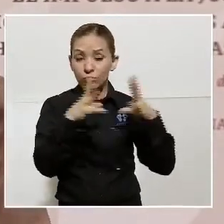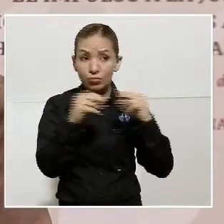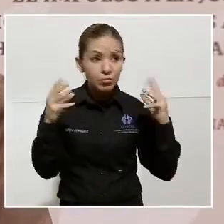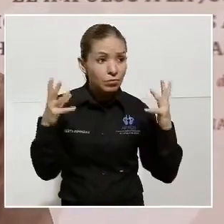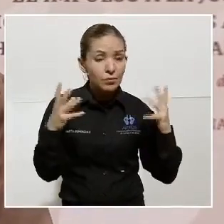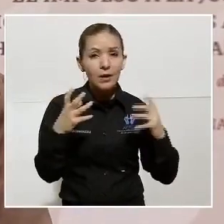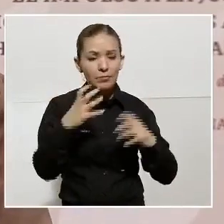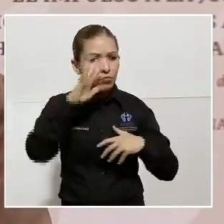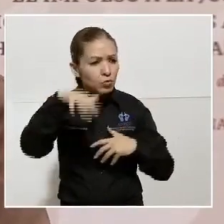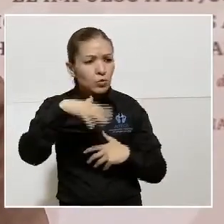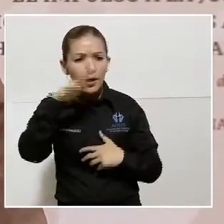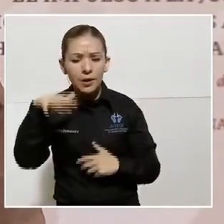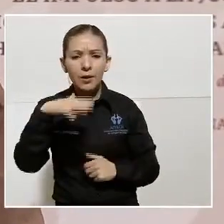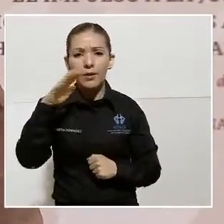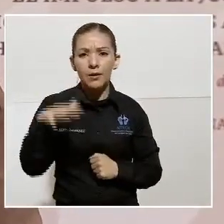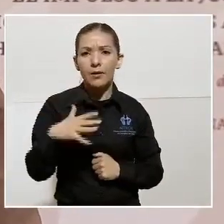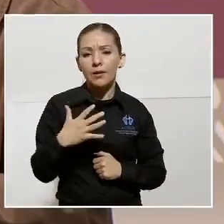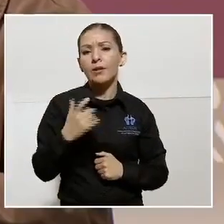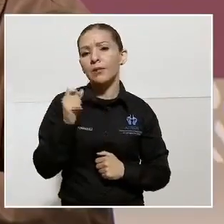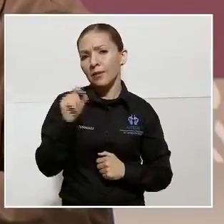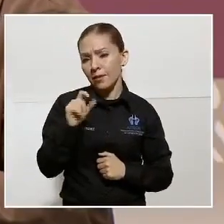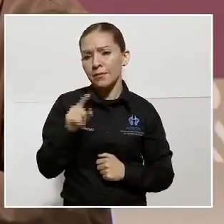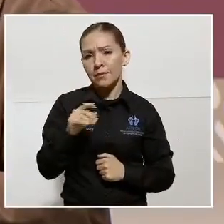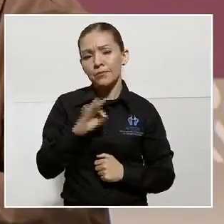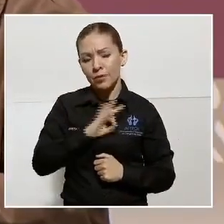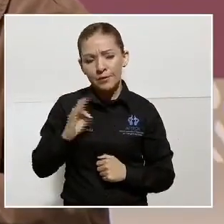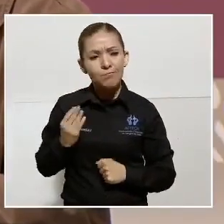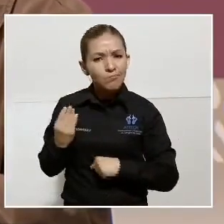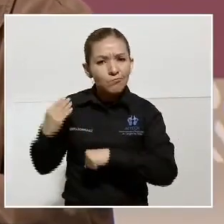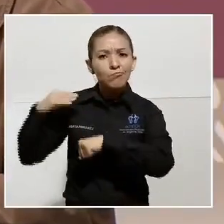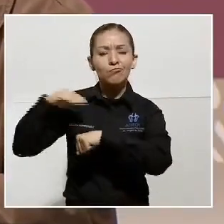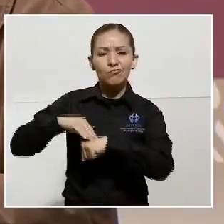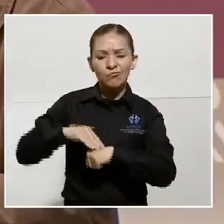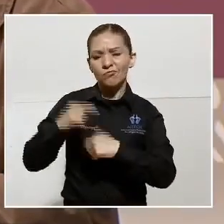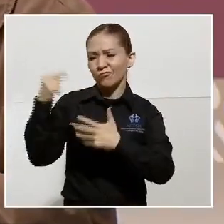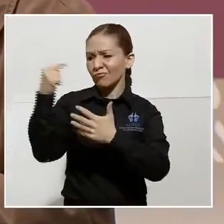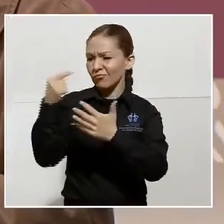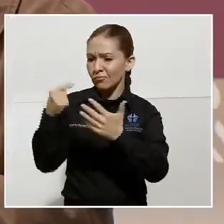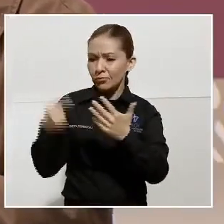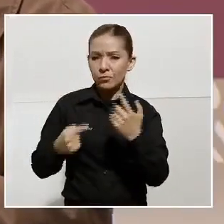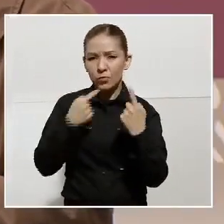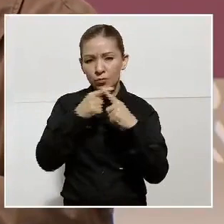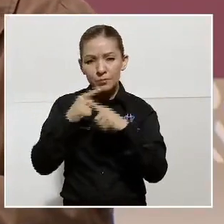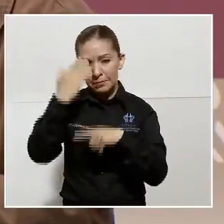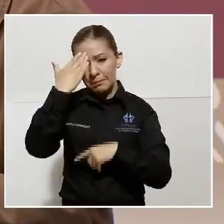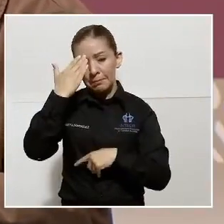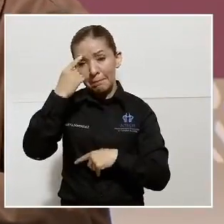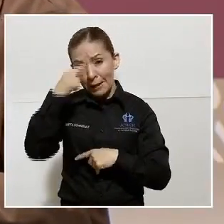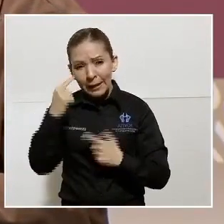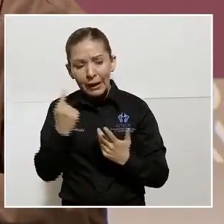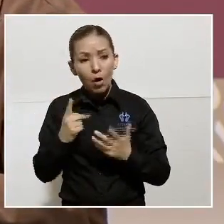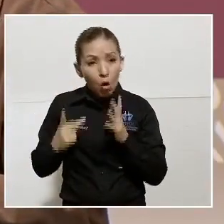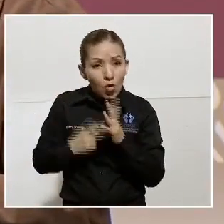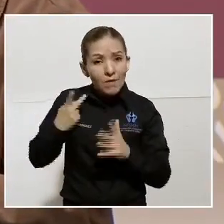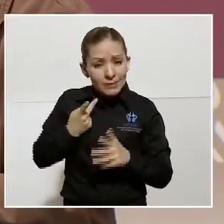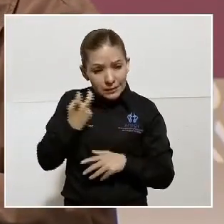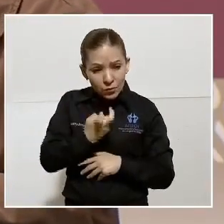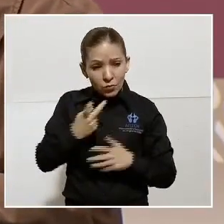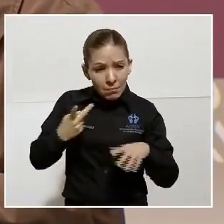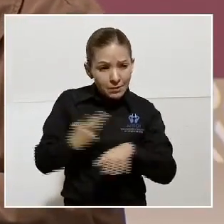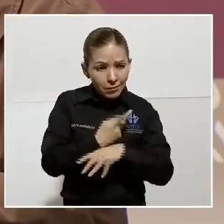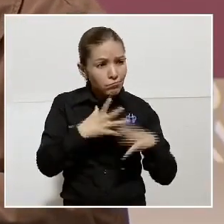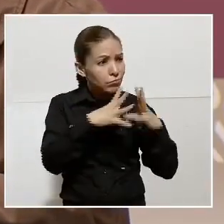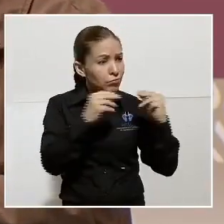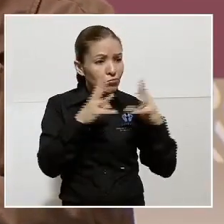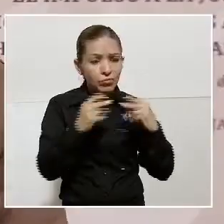se implementen las acciones pertinentes de reparación integral y garantías de no repetición.